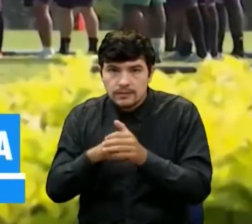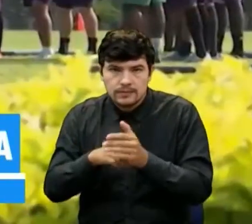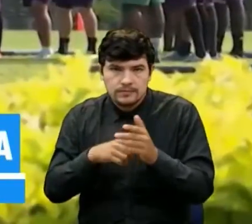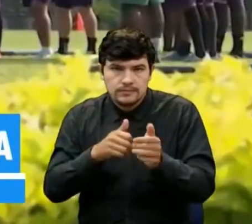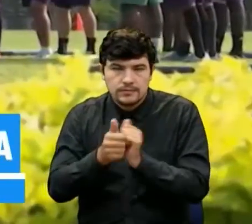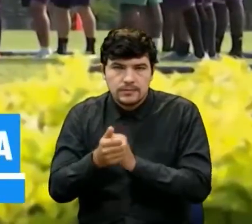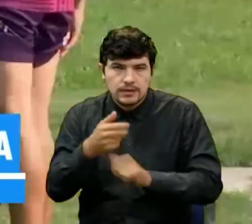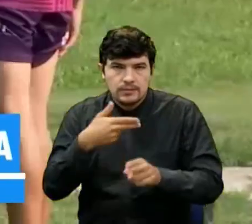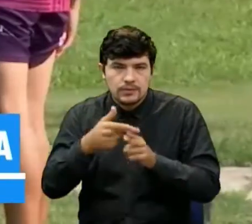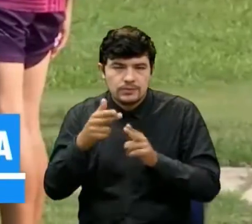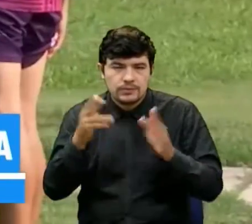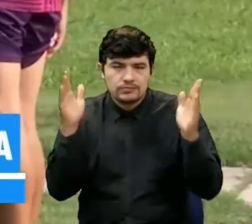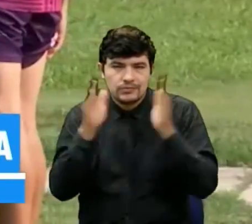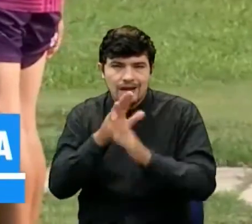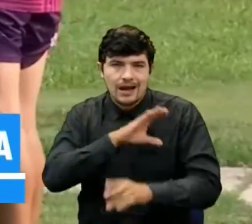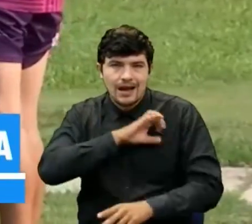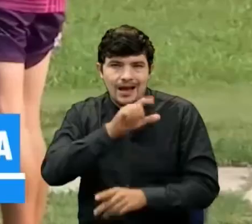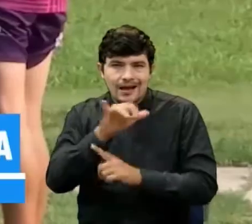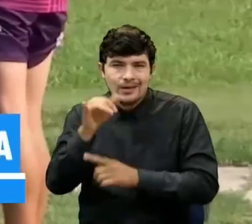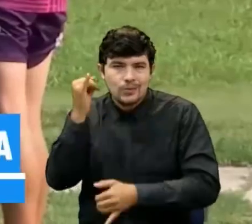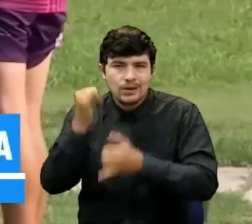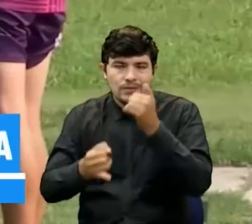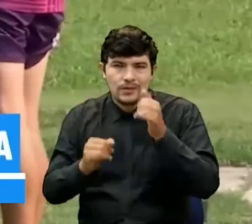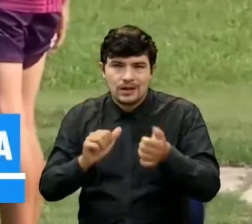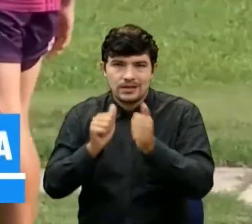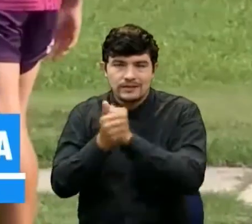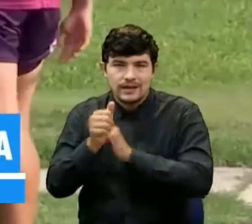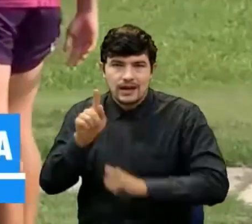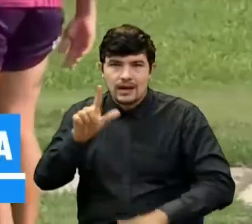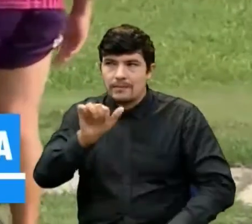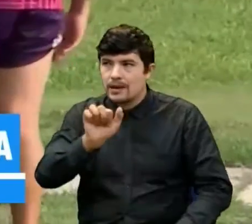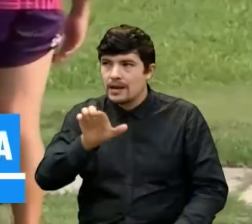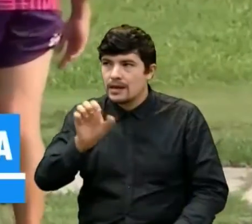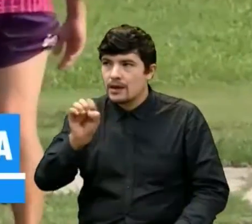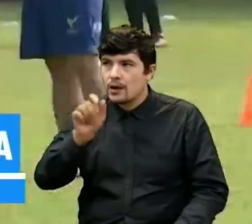Cali, el último de los clasificados a los playoffs, un cupo a la Copa Sudamericana del 2021.